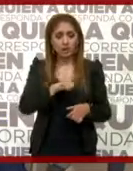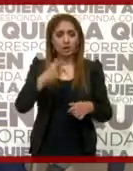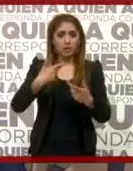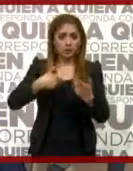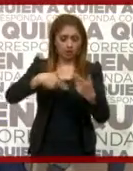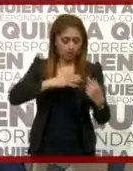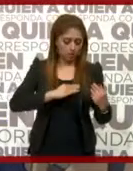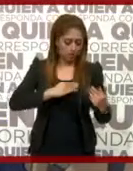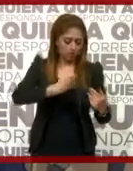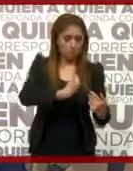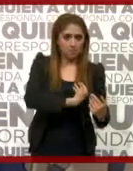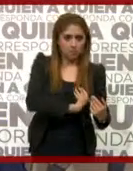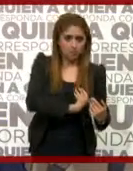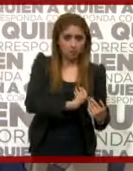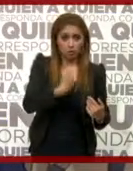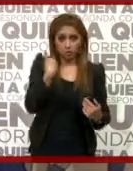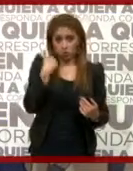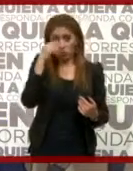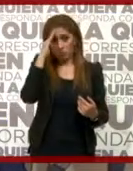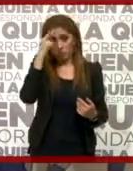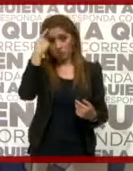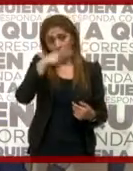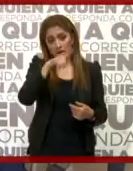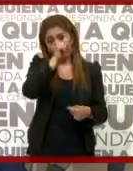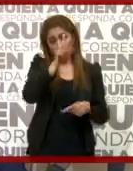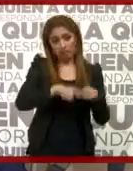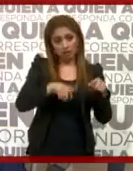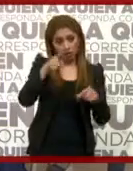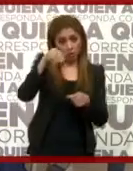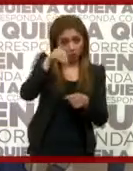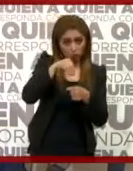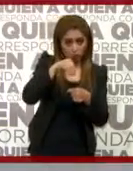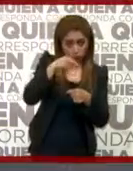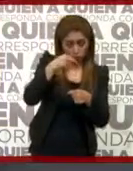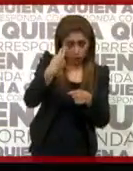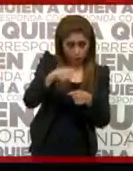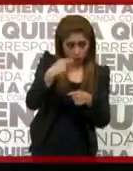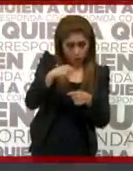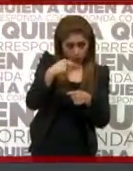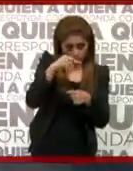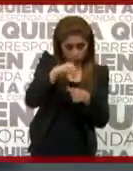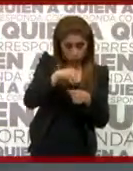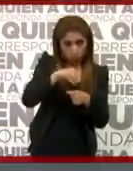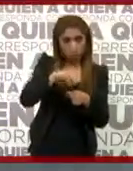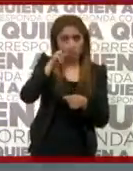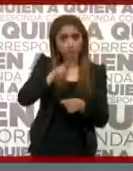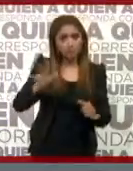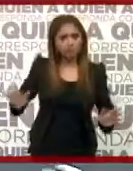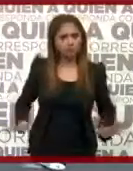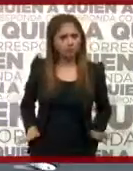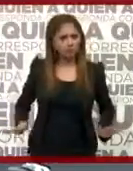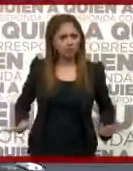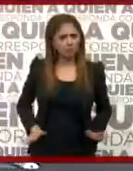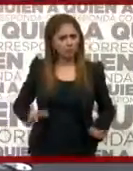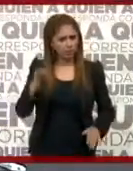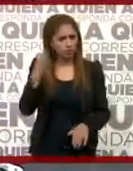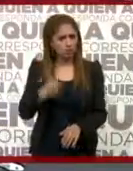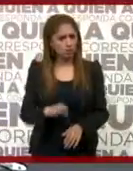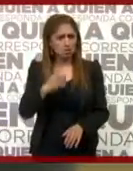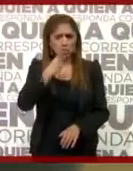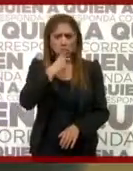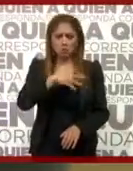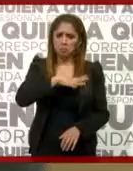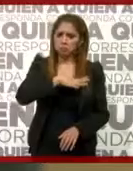revés, precisamente yo creo para ocultar su identidad. Se porta muy grosero, me comienza a decir